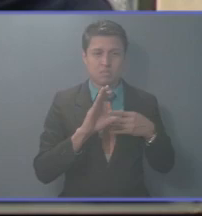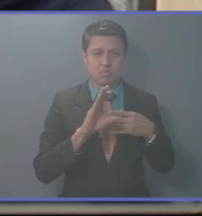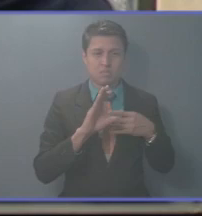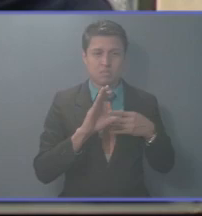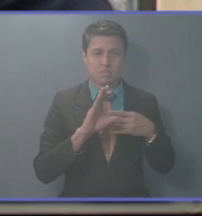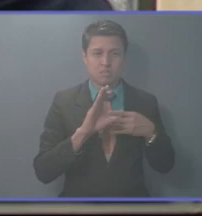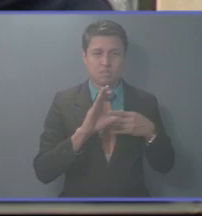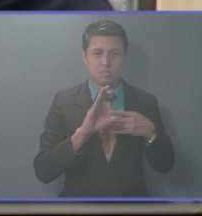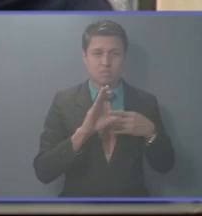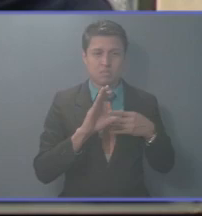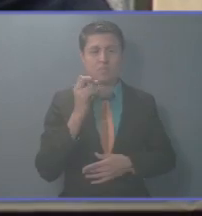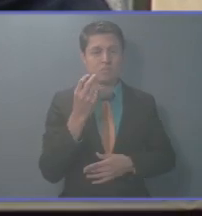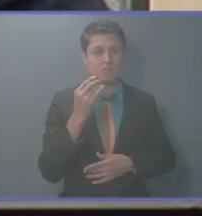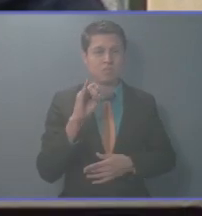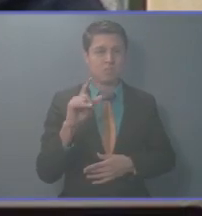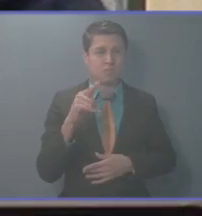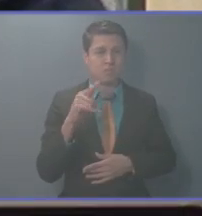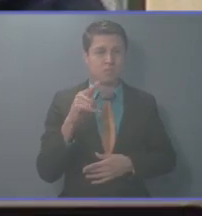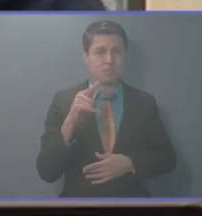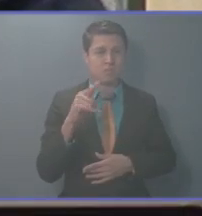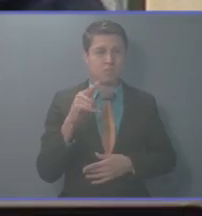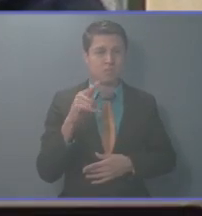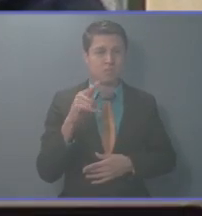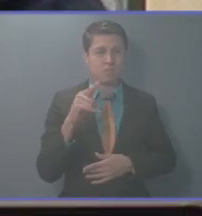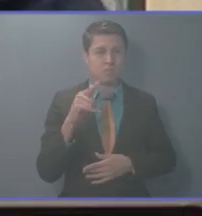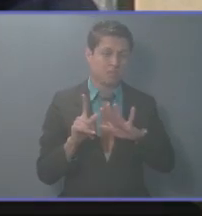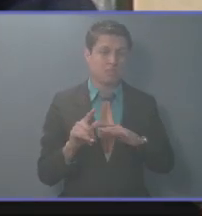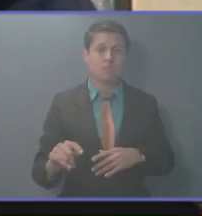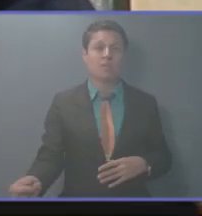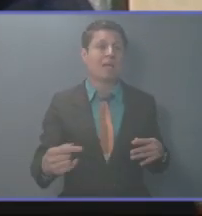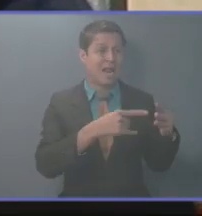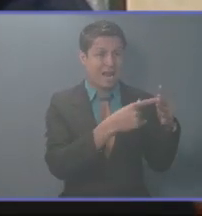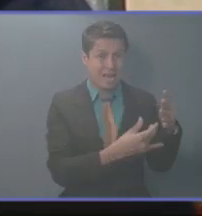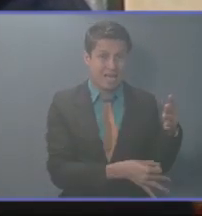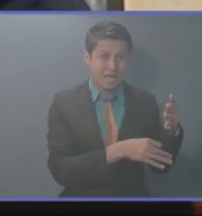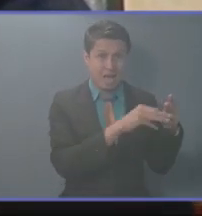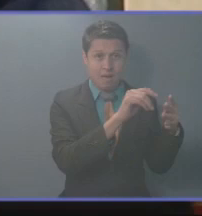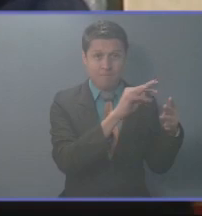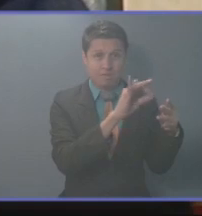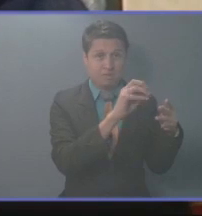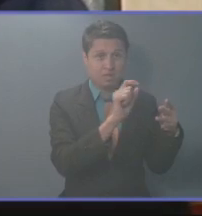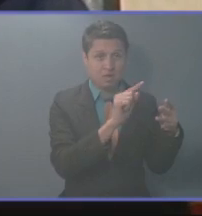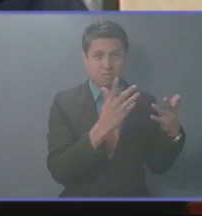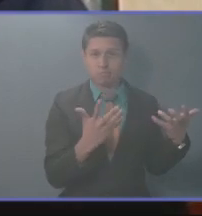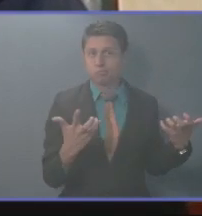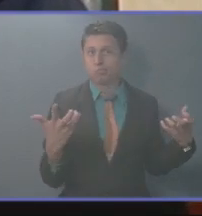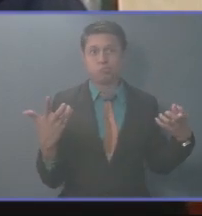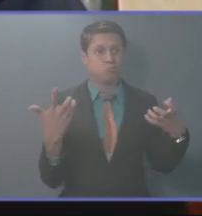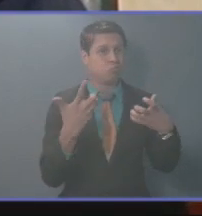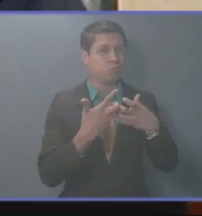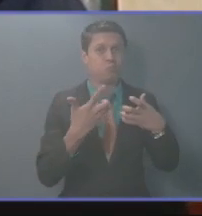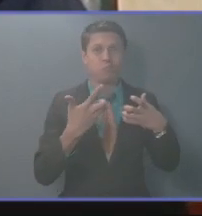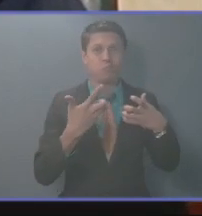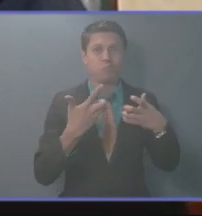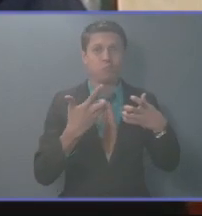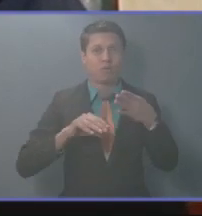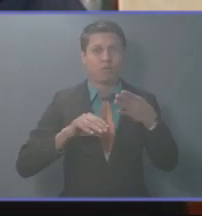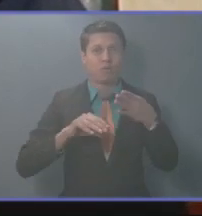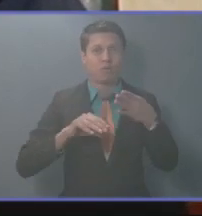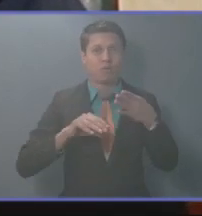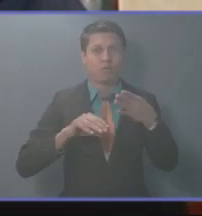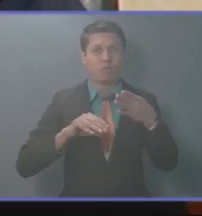145-2013, pronunciada el 13 de julio de 2016, declaró la inconstitucionalidad de la Ley de Amnistía General para la Consolidación de la